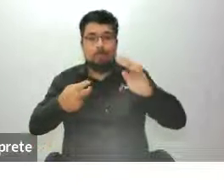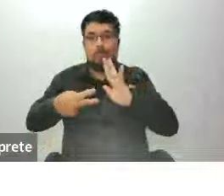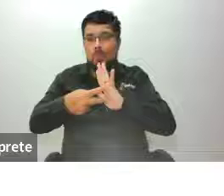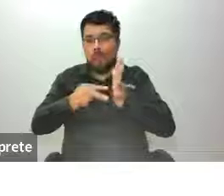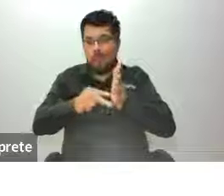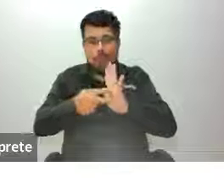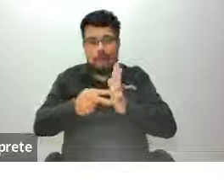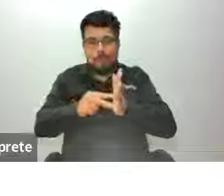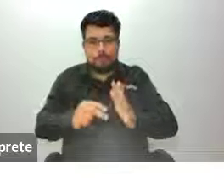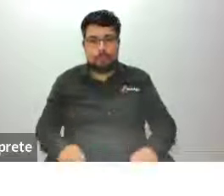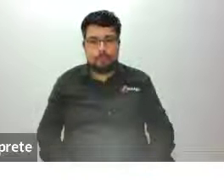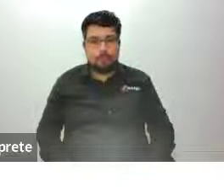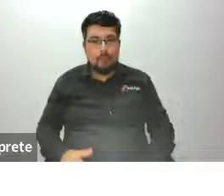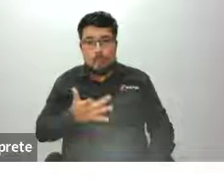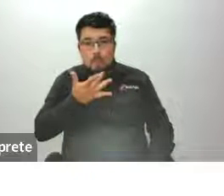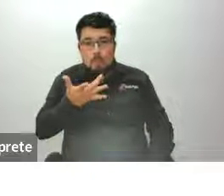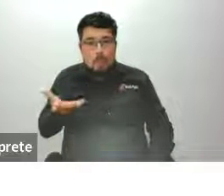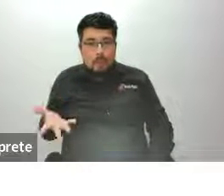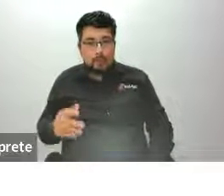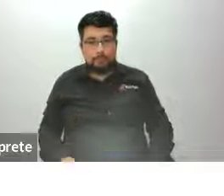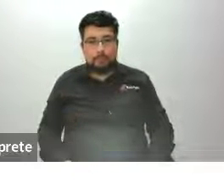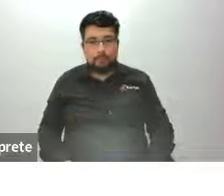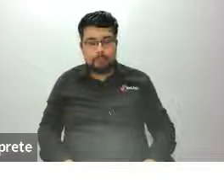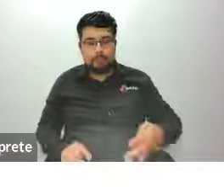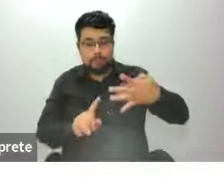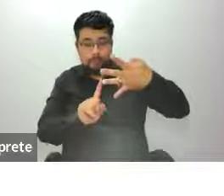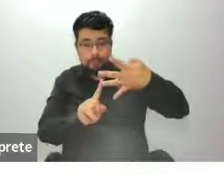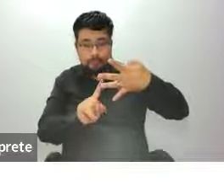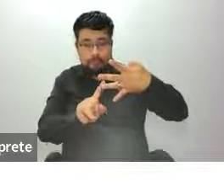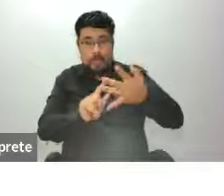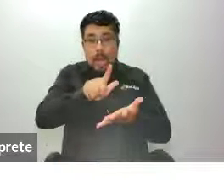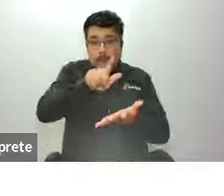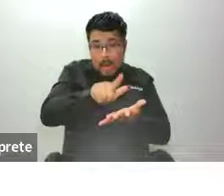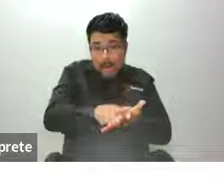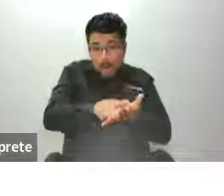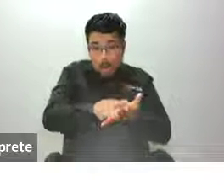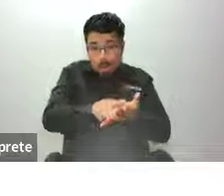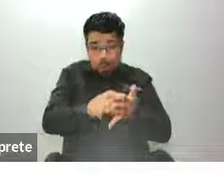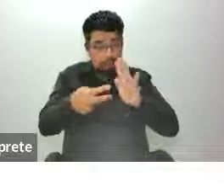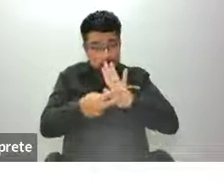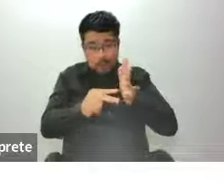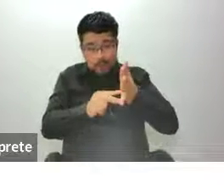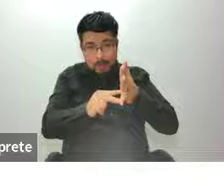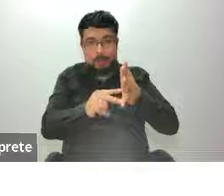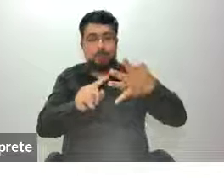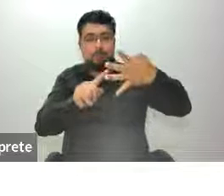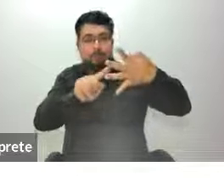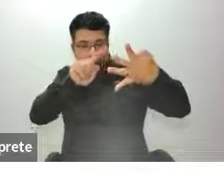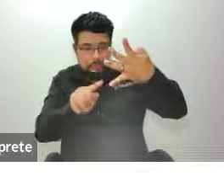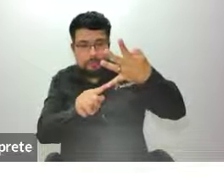¿Por qué? Porque si está alterada la lengua, está alterado el habla, ¿sí? Como las muñecas